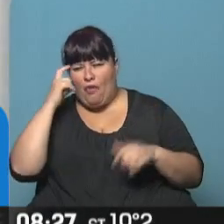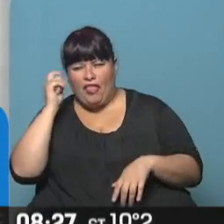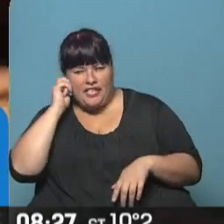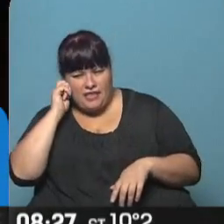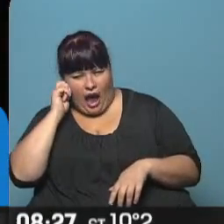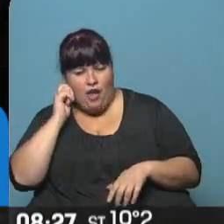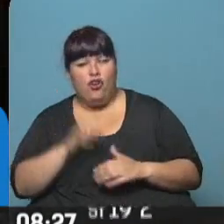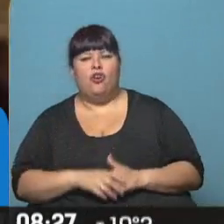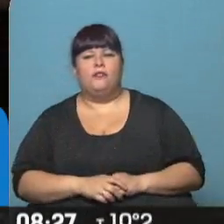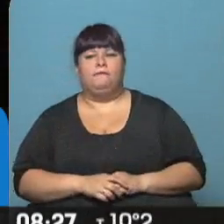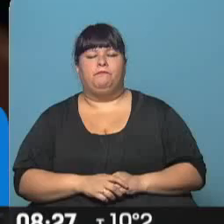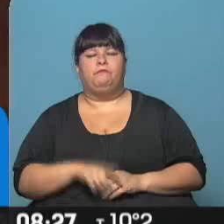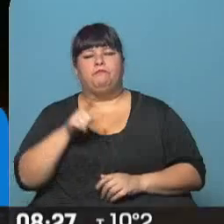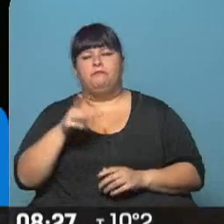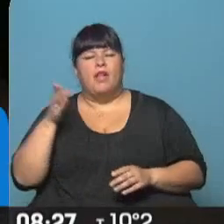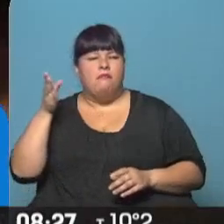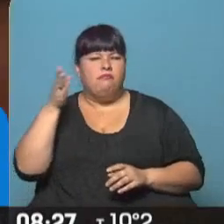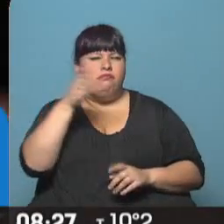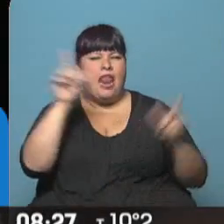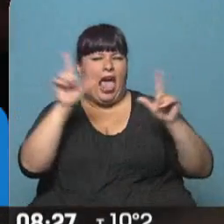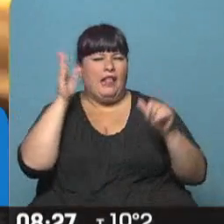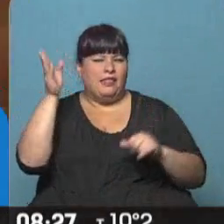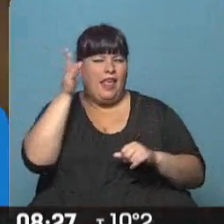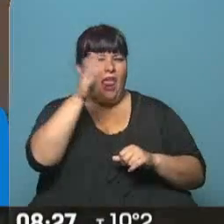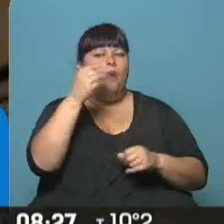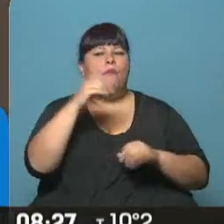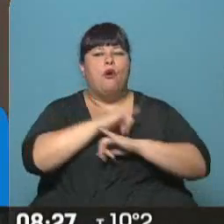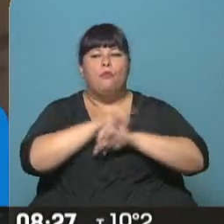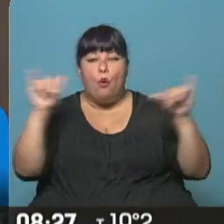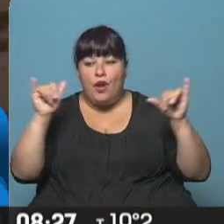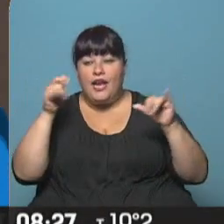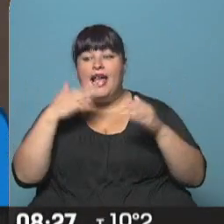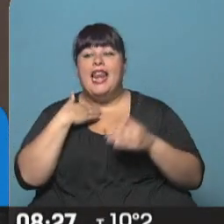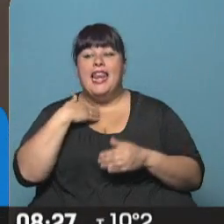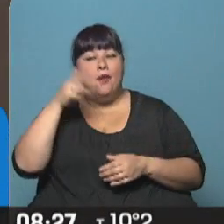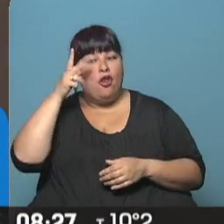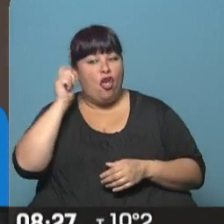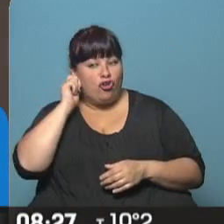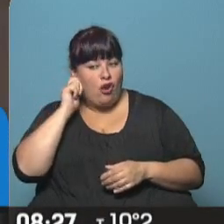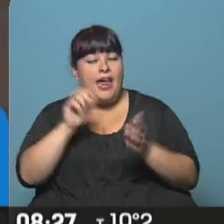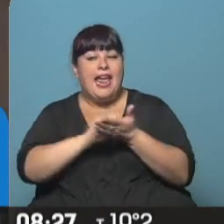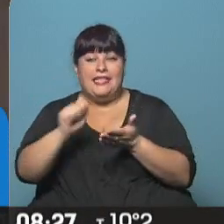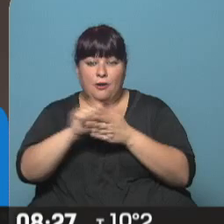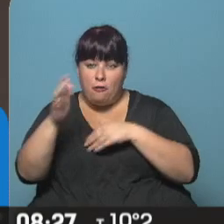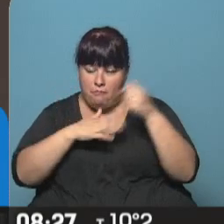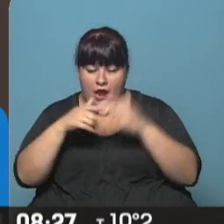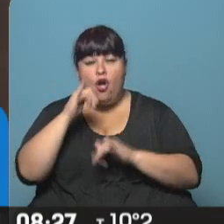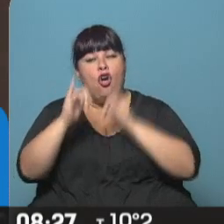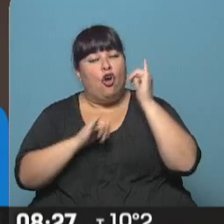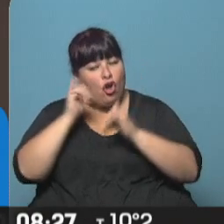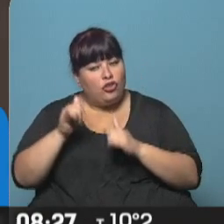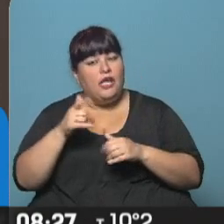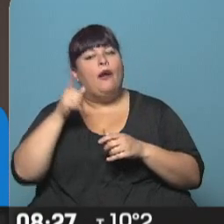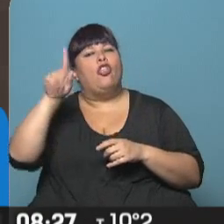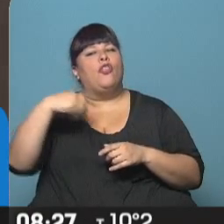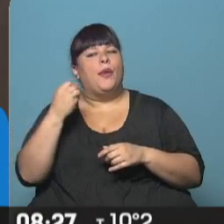años, hacía un rally por canales de televisión por haber publicado un libro a los 8 años que había escrito él, donde afirmaba